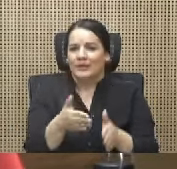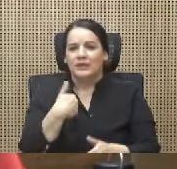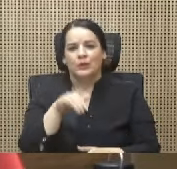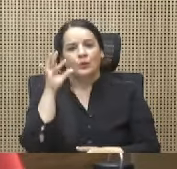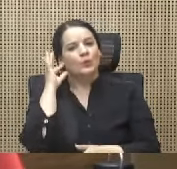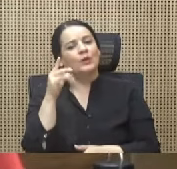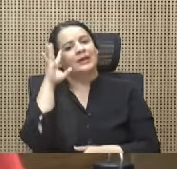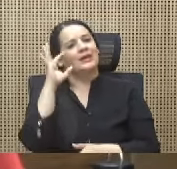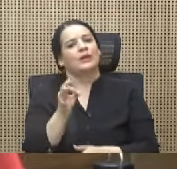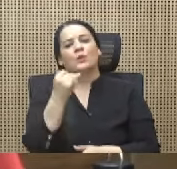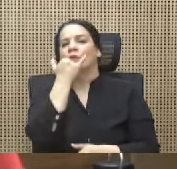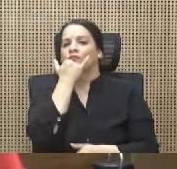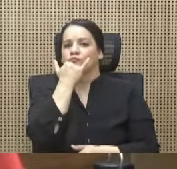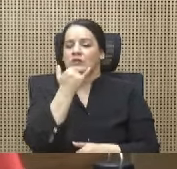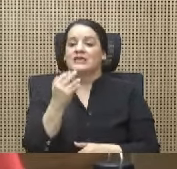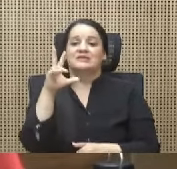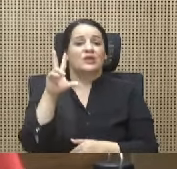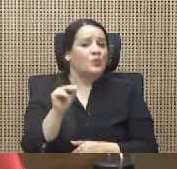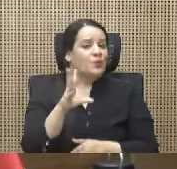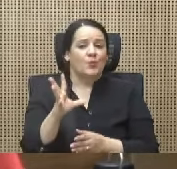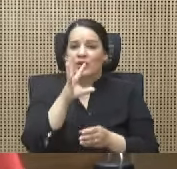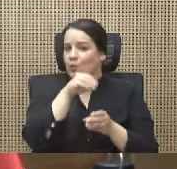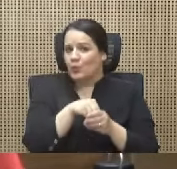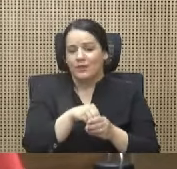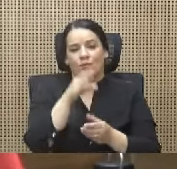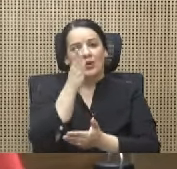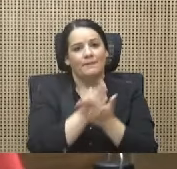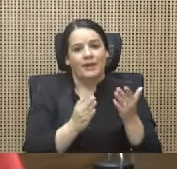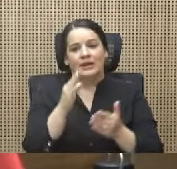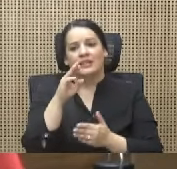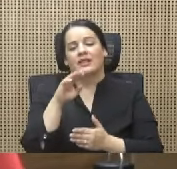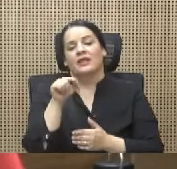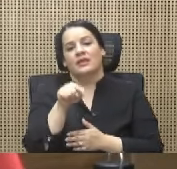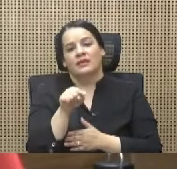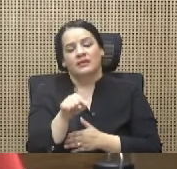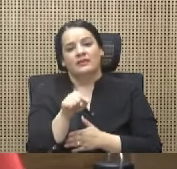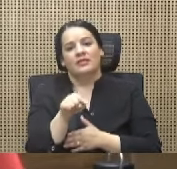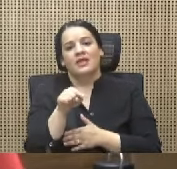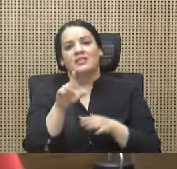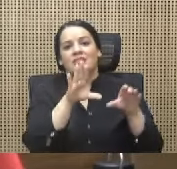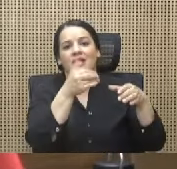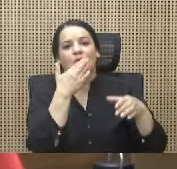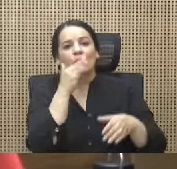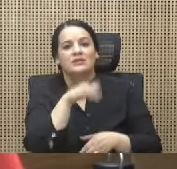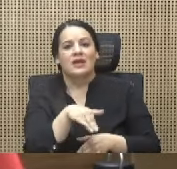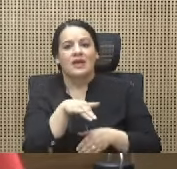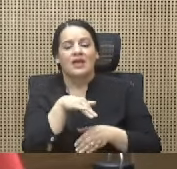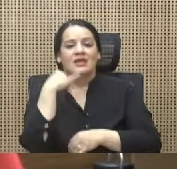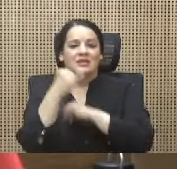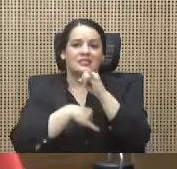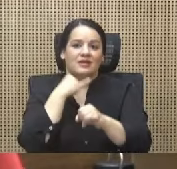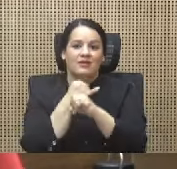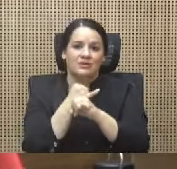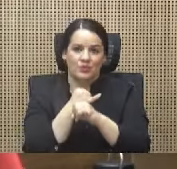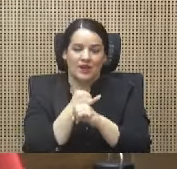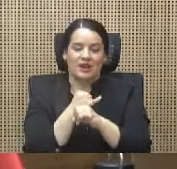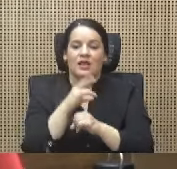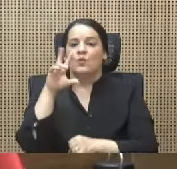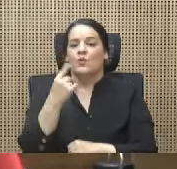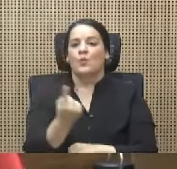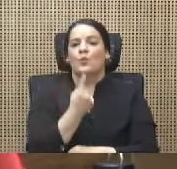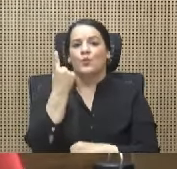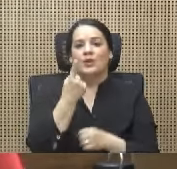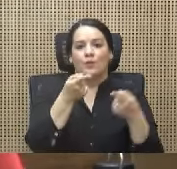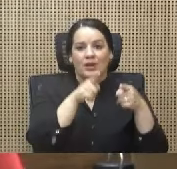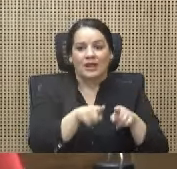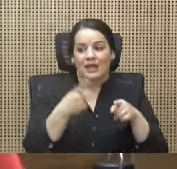un error al no incluir la modalidad de delincuencia organizada transnacional, no únicamente por el caso